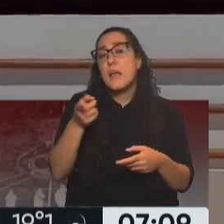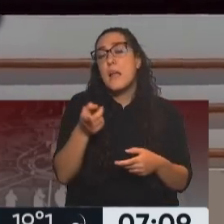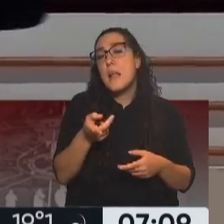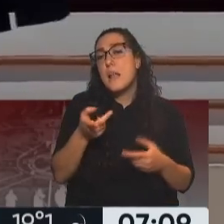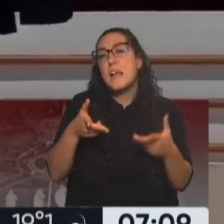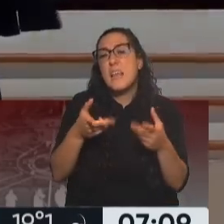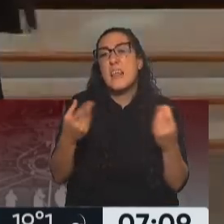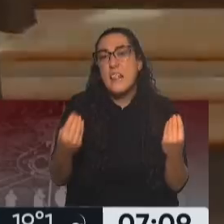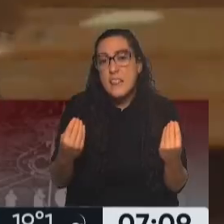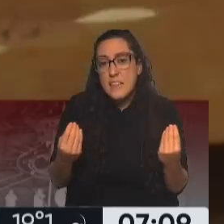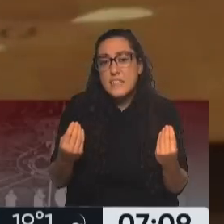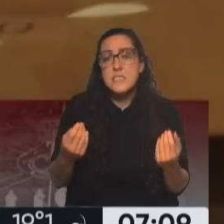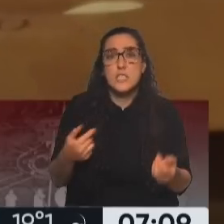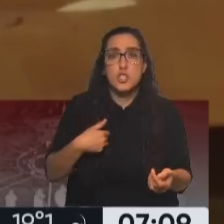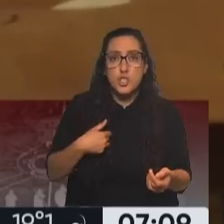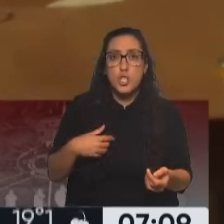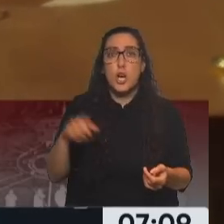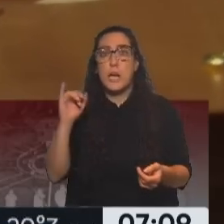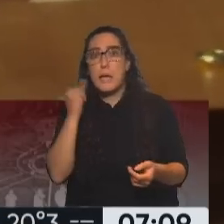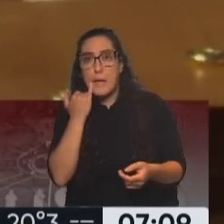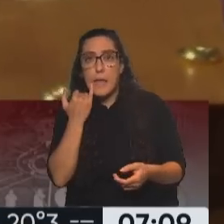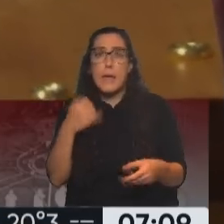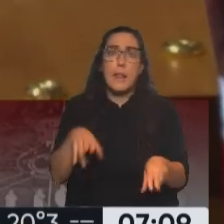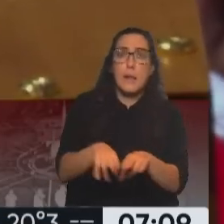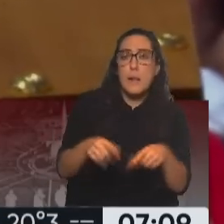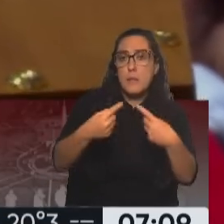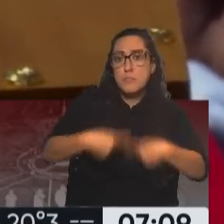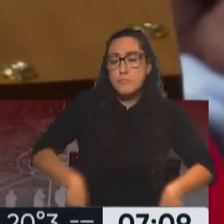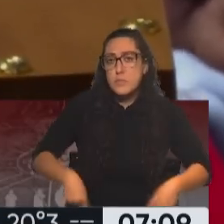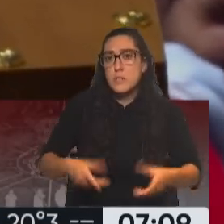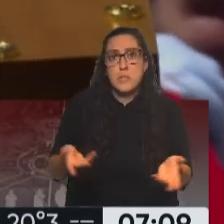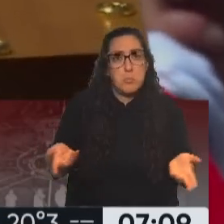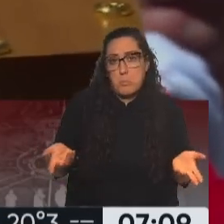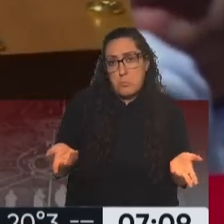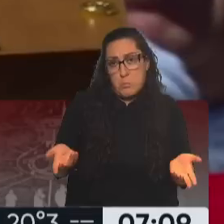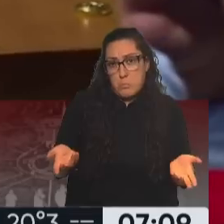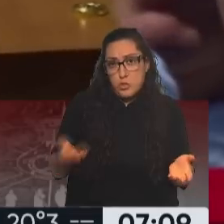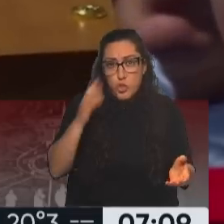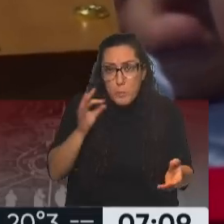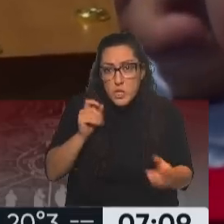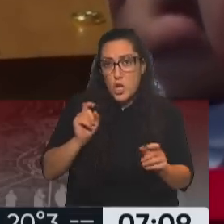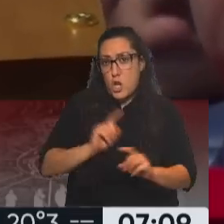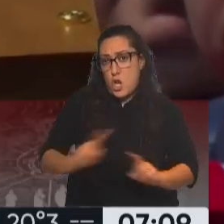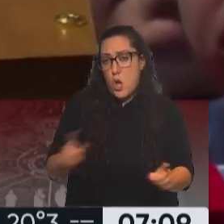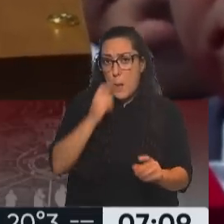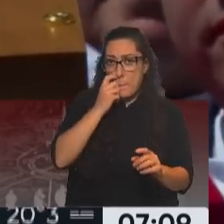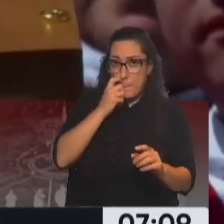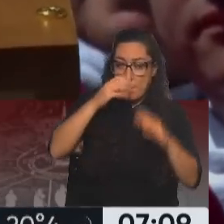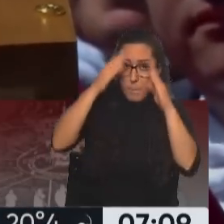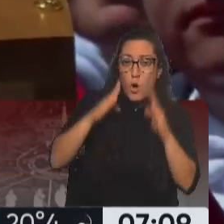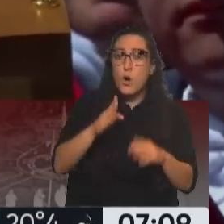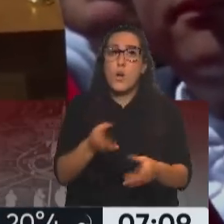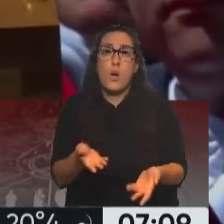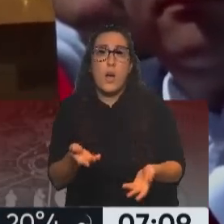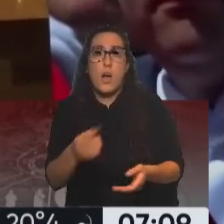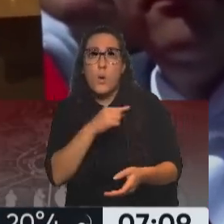juzgar un homosexual, la mujer tiene derecho a decir misa, monjas y curas tienen derecho a